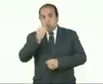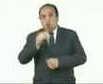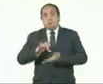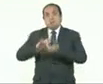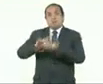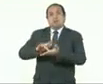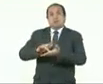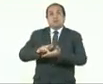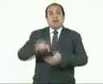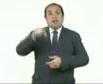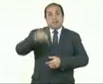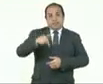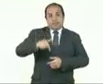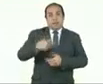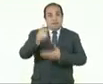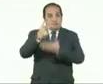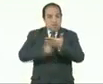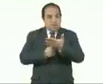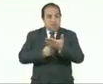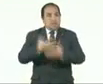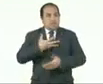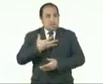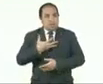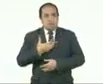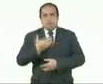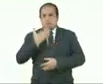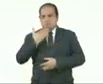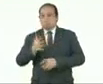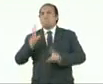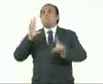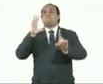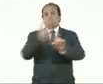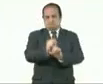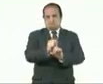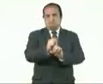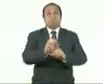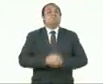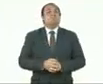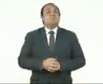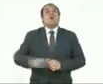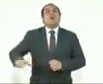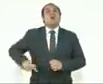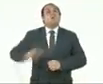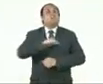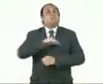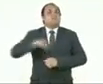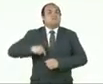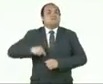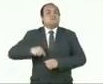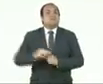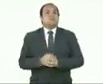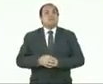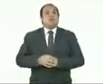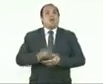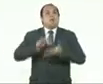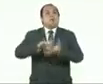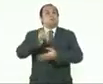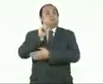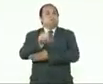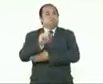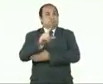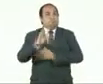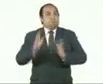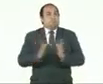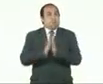demarcación este programa sea de muy buen alcance. Nuestro gobierno está contribuyendo también